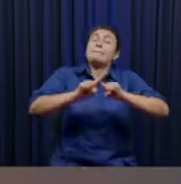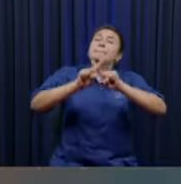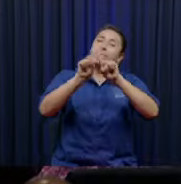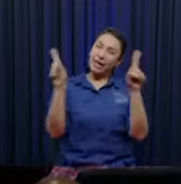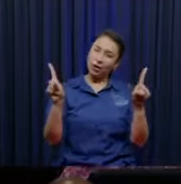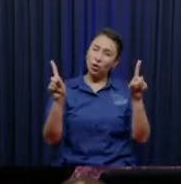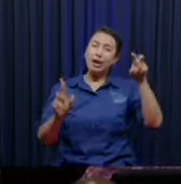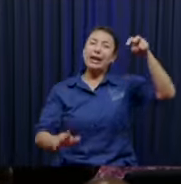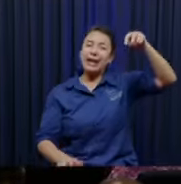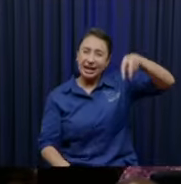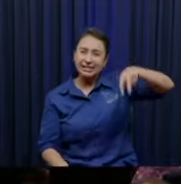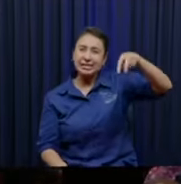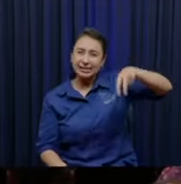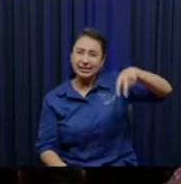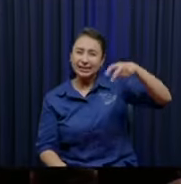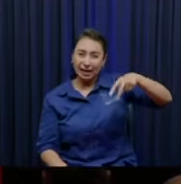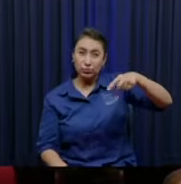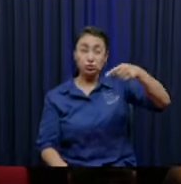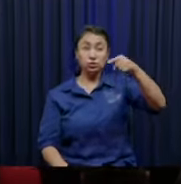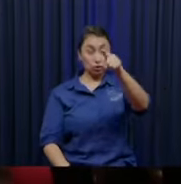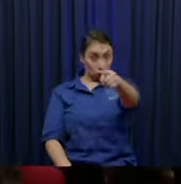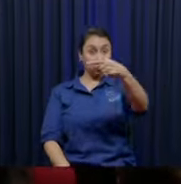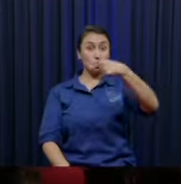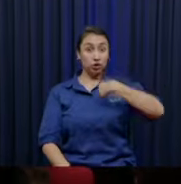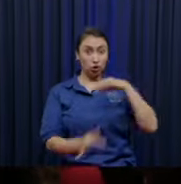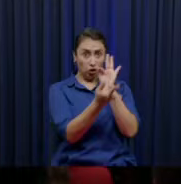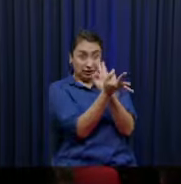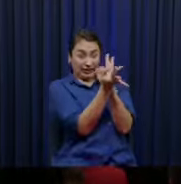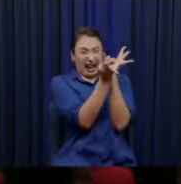nos quiere transformar, nos va a